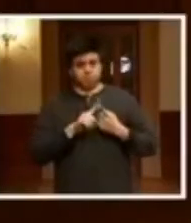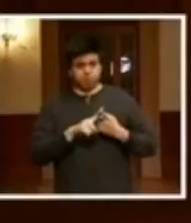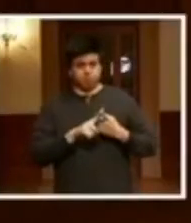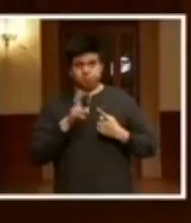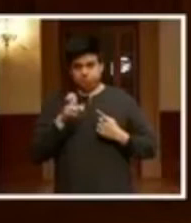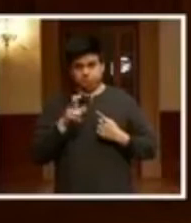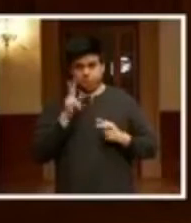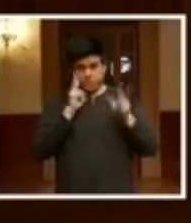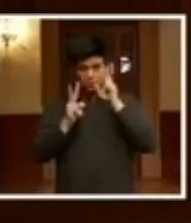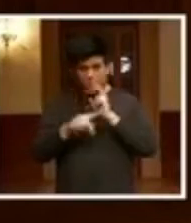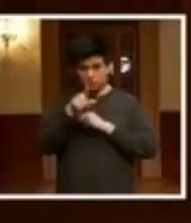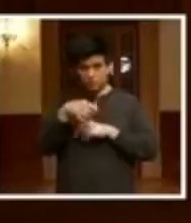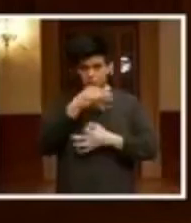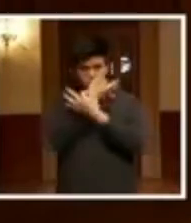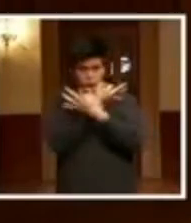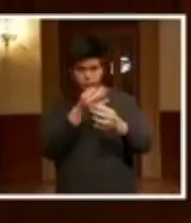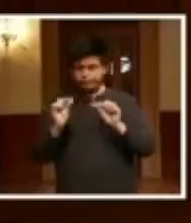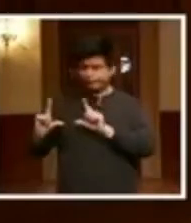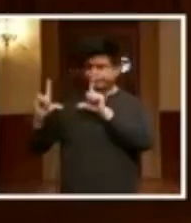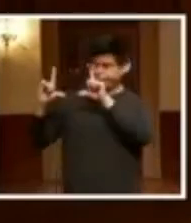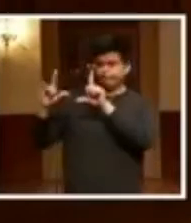hace referencia en la filmina,